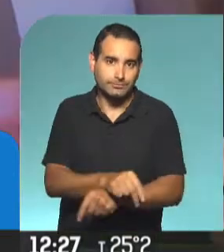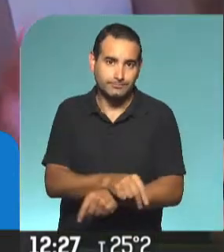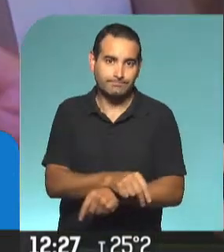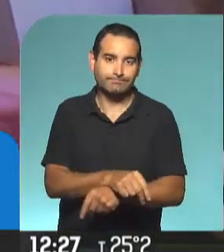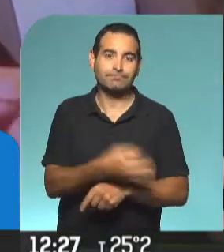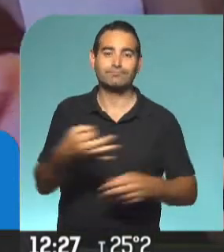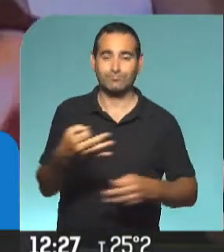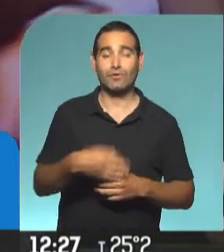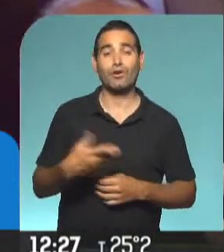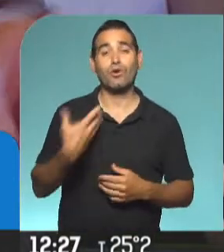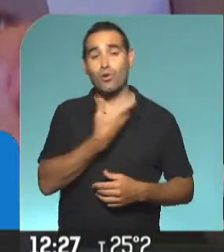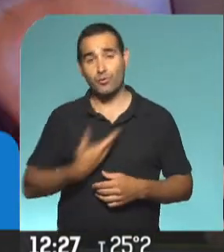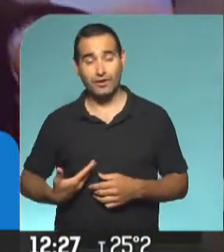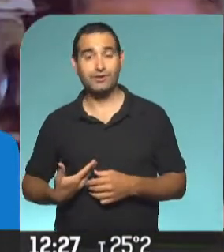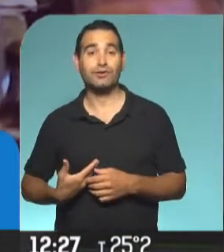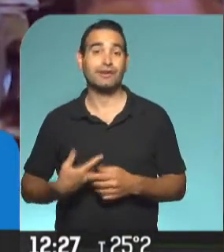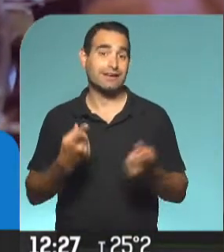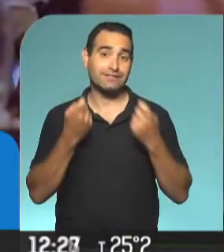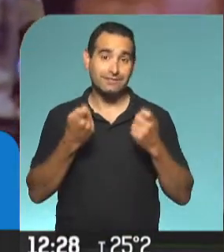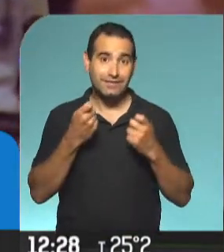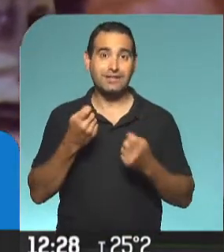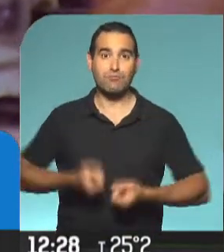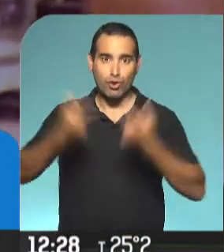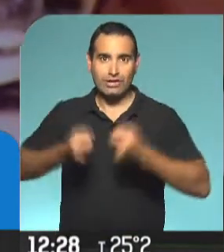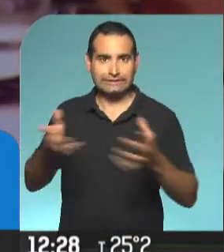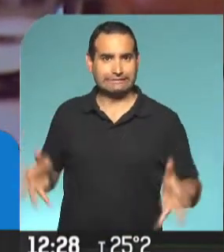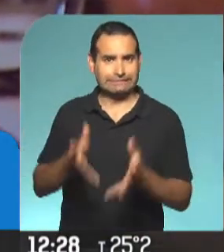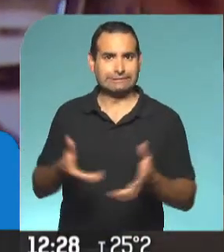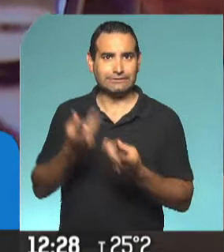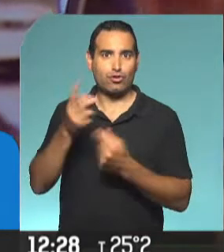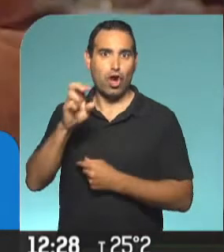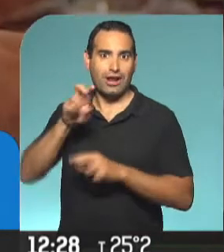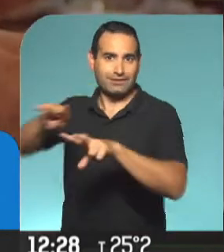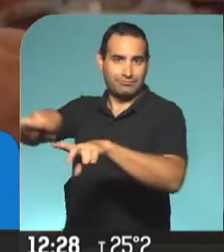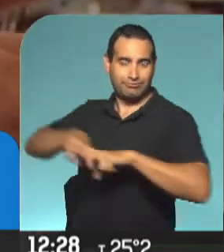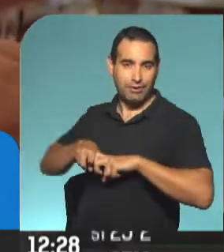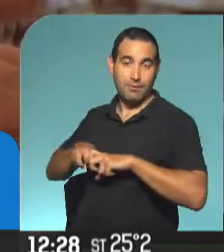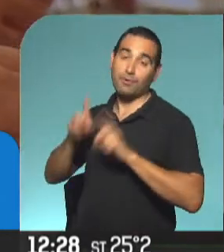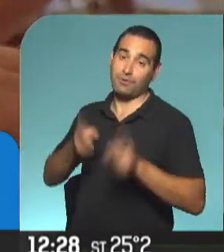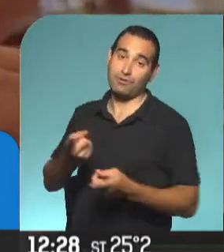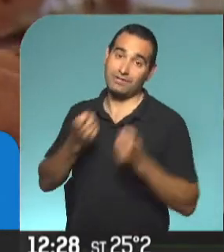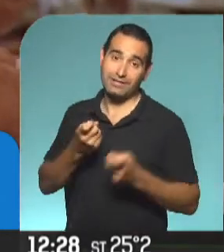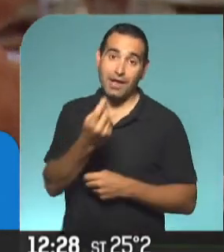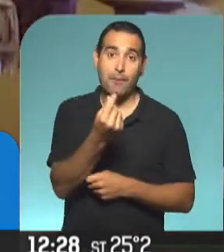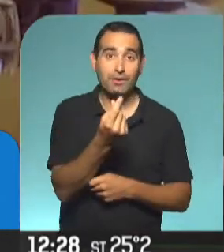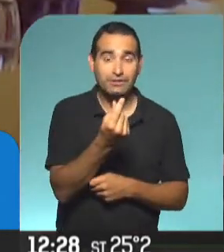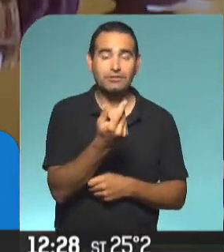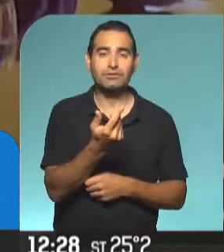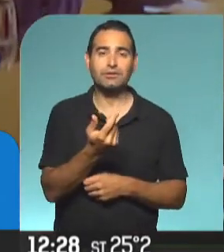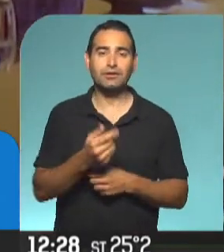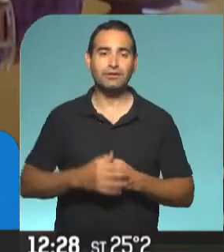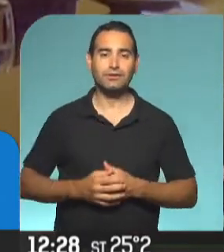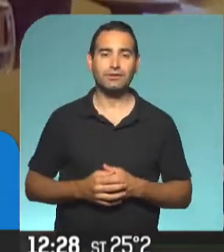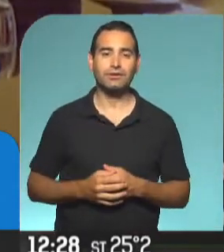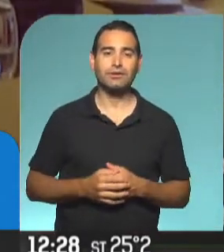y la situación del gobierno no que por un lado necesita alentar las exportaciones para que ingresen dólares pero por otro lado necesita que los precios ahora hay una